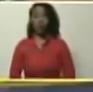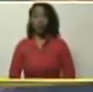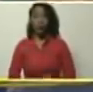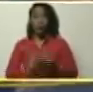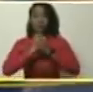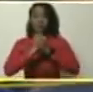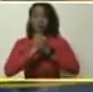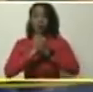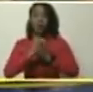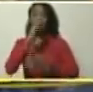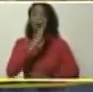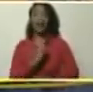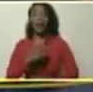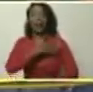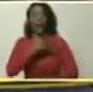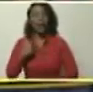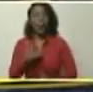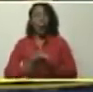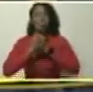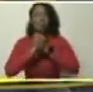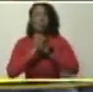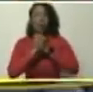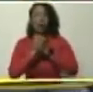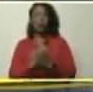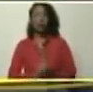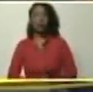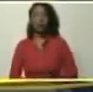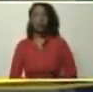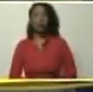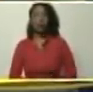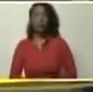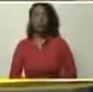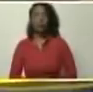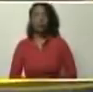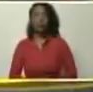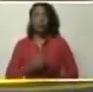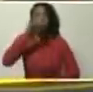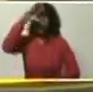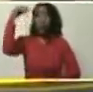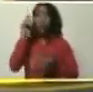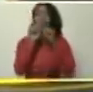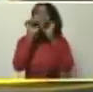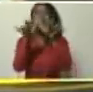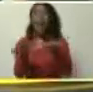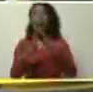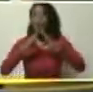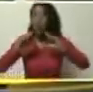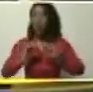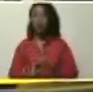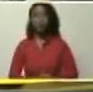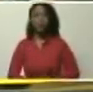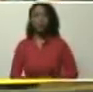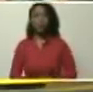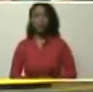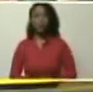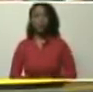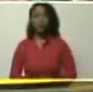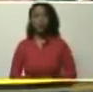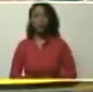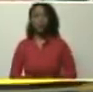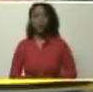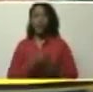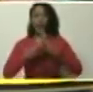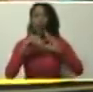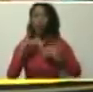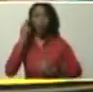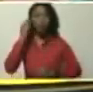compatriotas de Barinas, queridas compatriotas, que Dios me los bendiga a todos y a